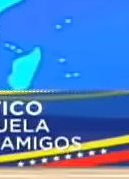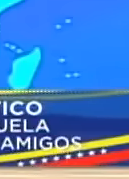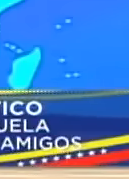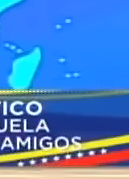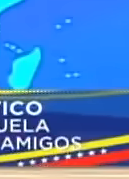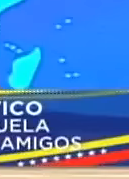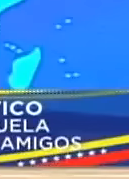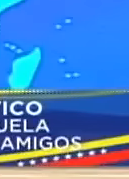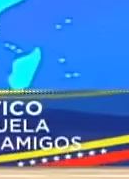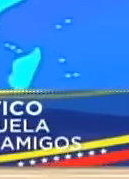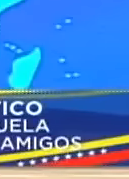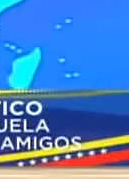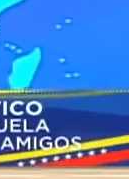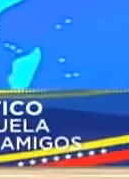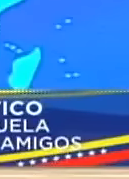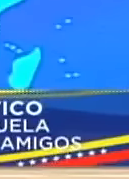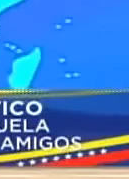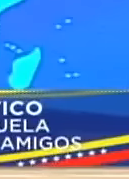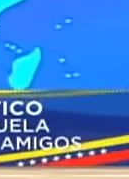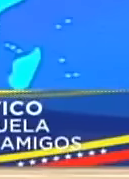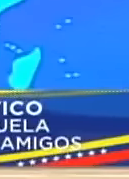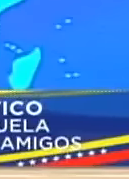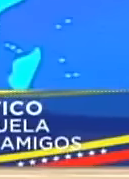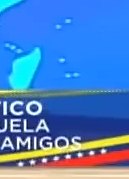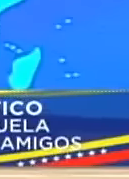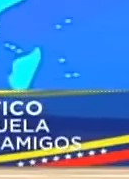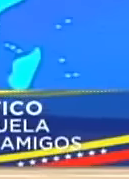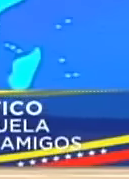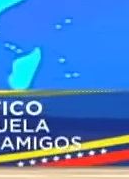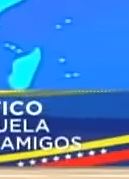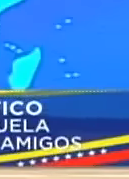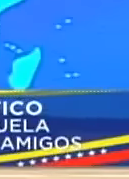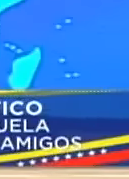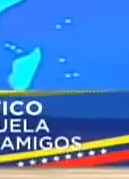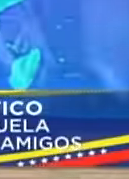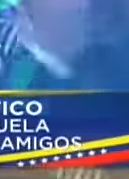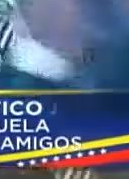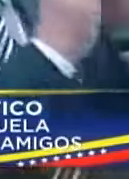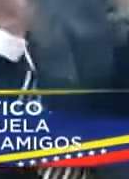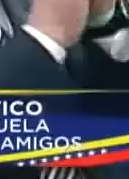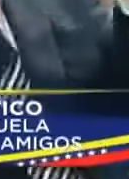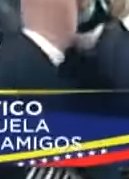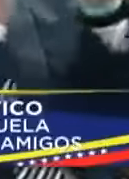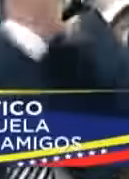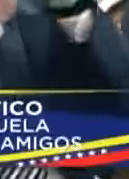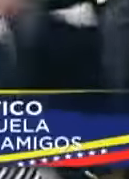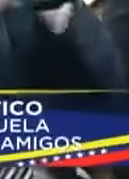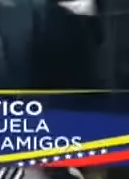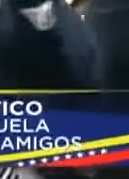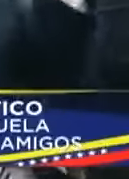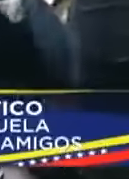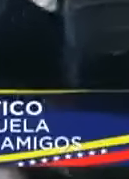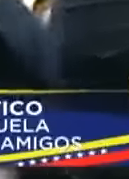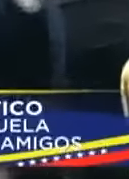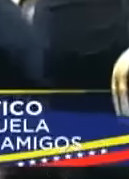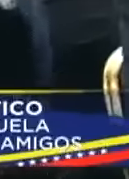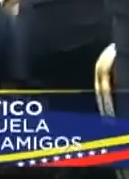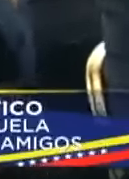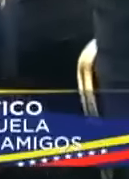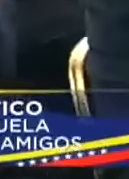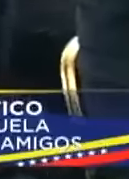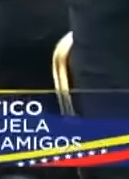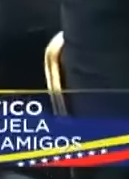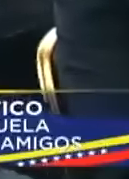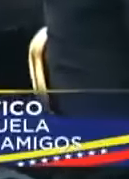de Justicia para dirimir la controversia de la Guayana Esequiba. Es una posición histórica de Venezuela que ratifico, que